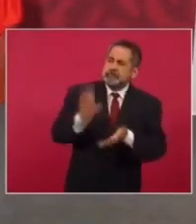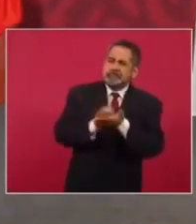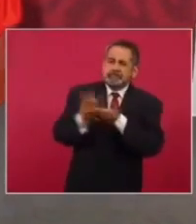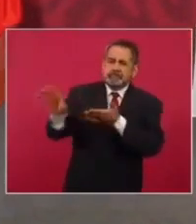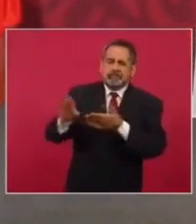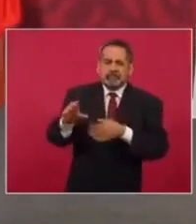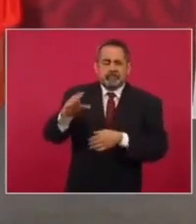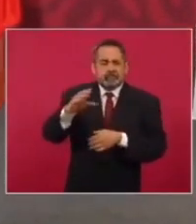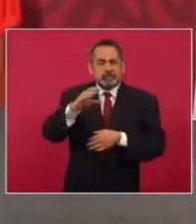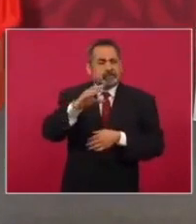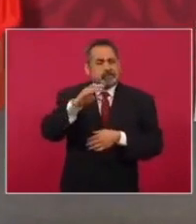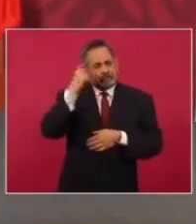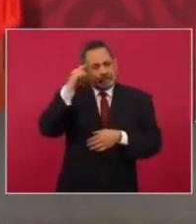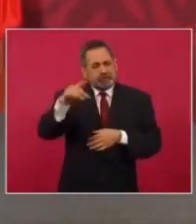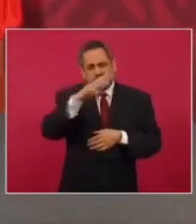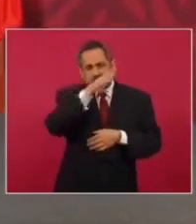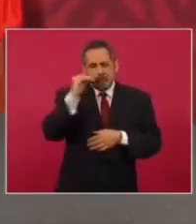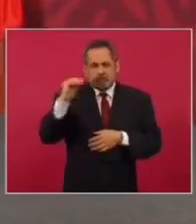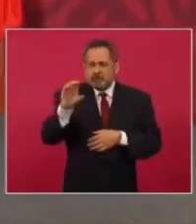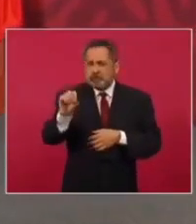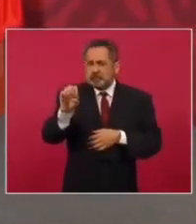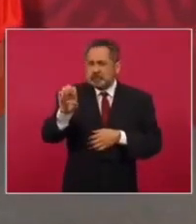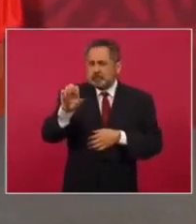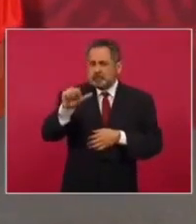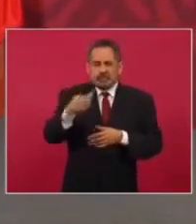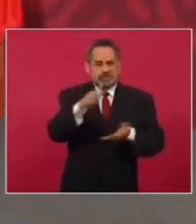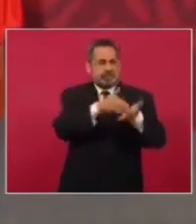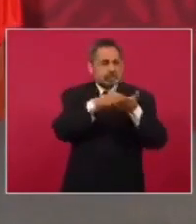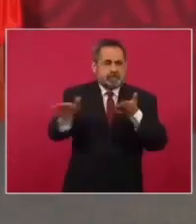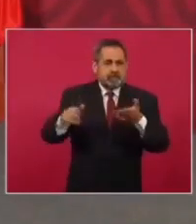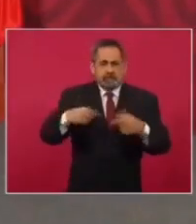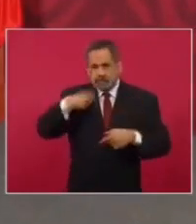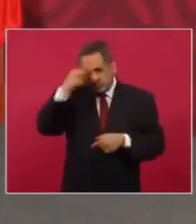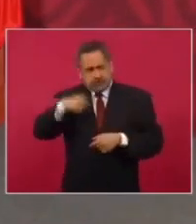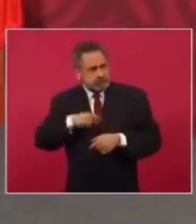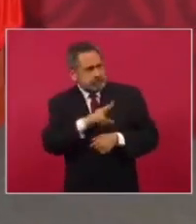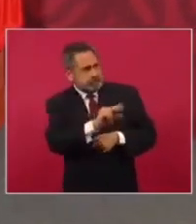de cuba de la oea el único un país